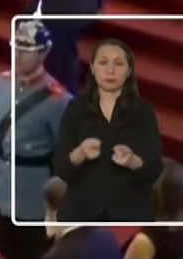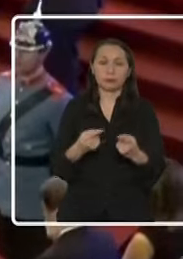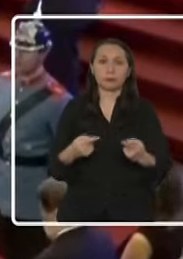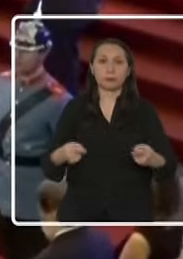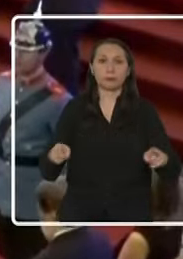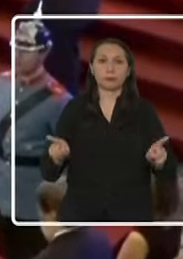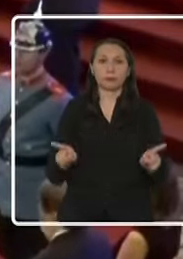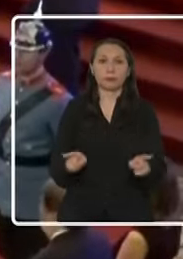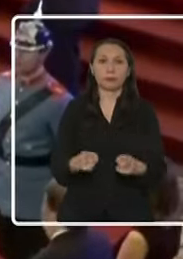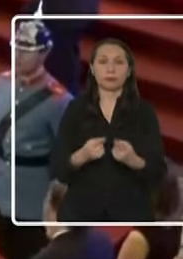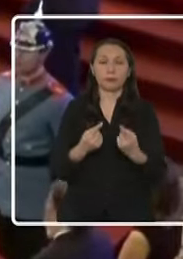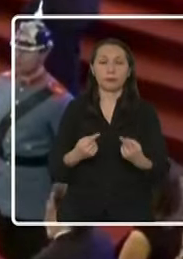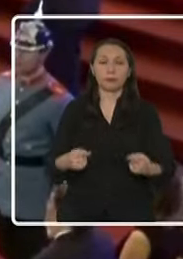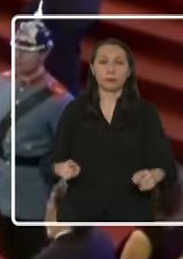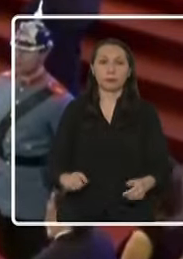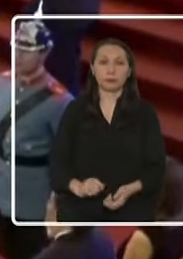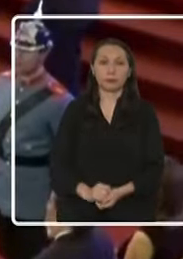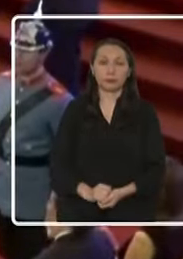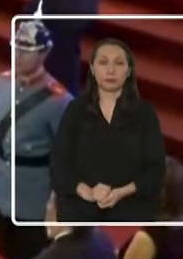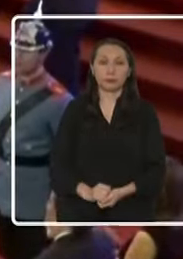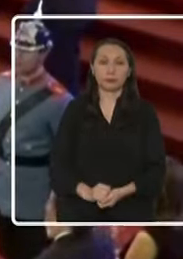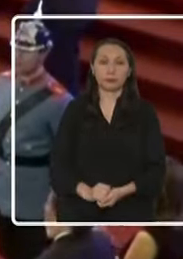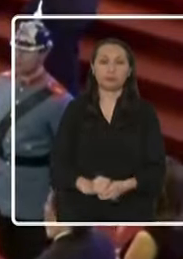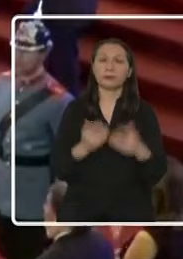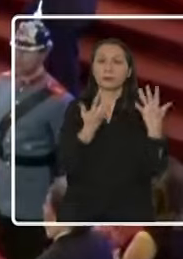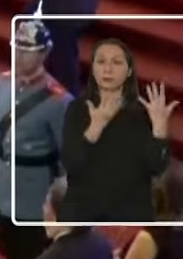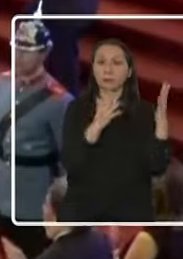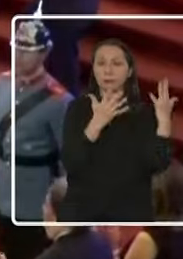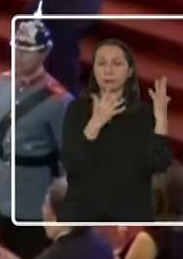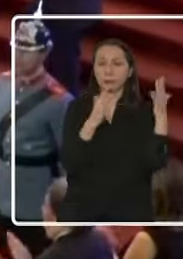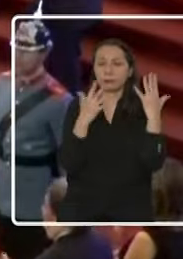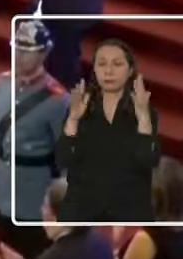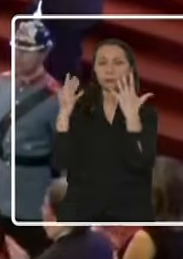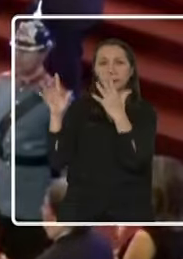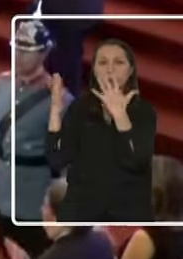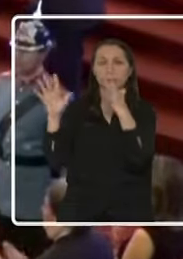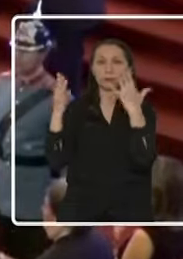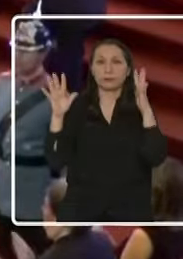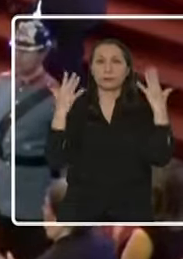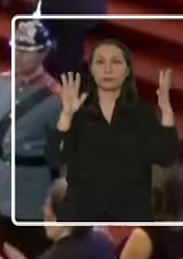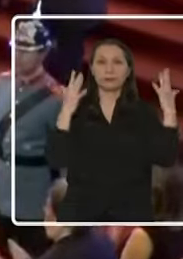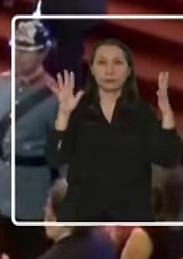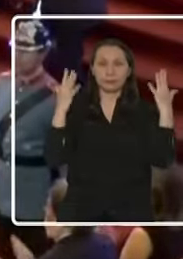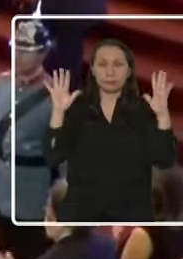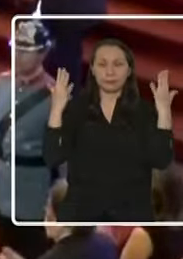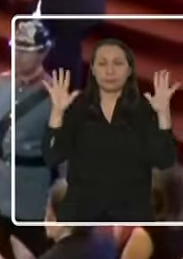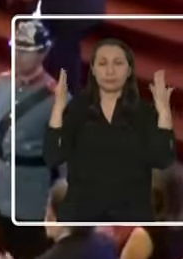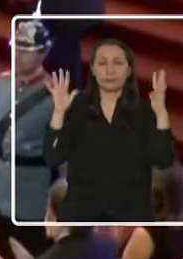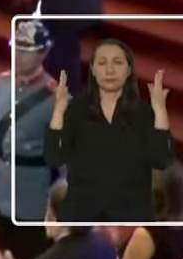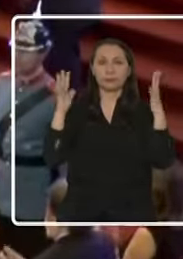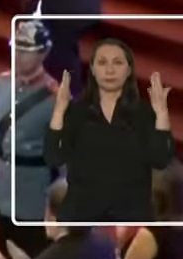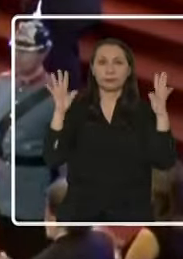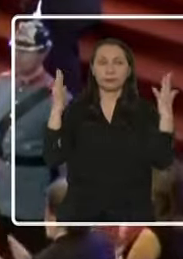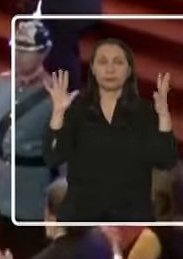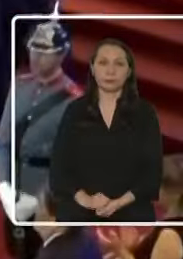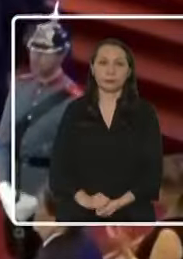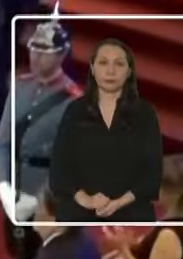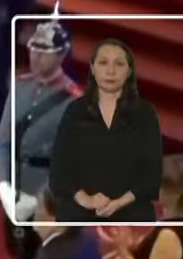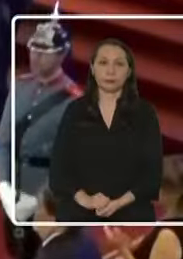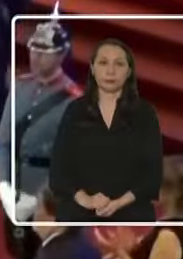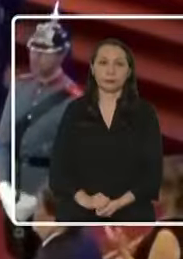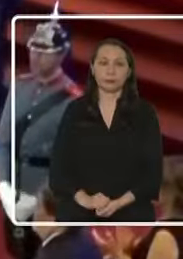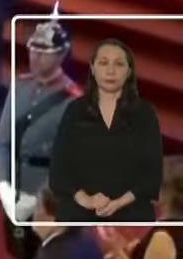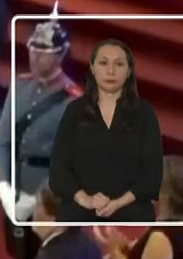personal con el exmandatario más allá de los hechos políticos puntuales describió la buena relación que tenía con el expresidente